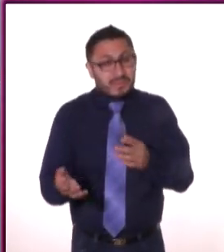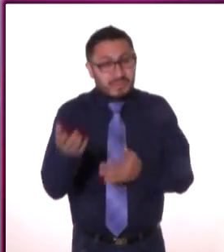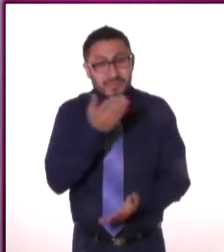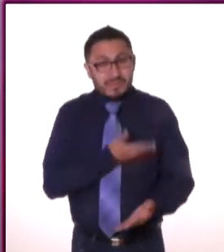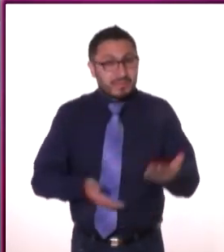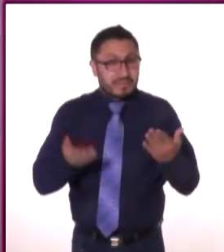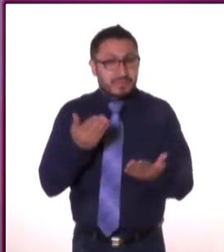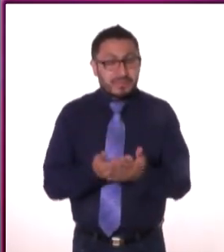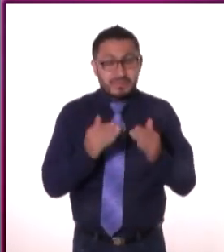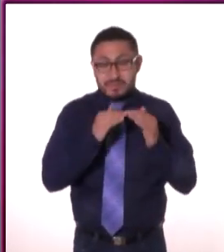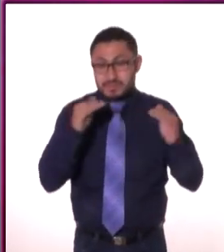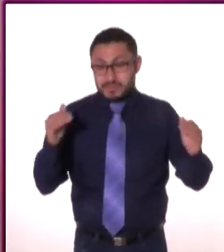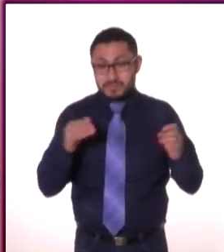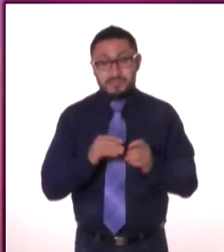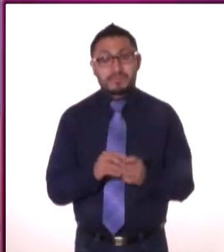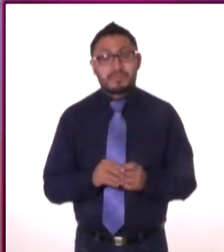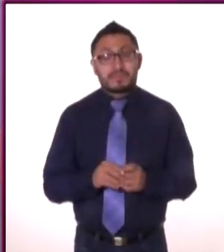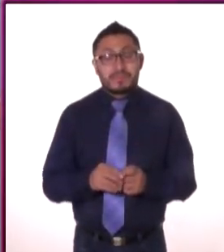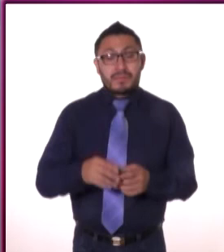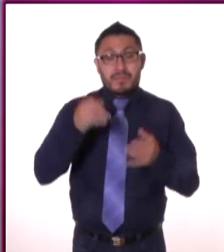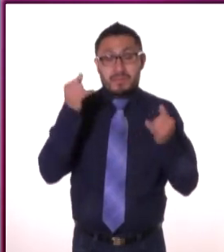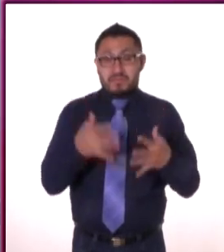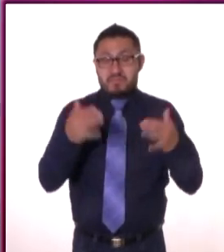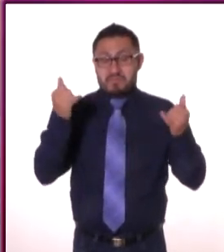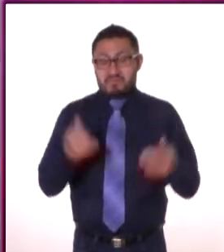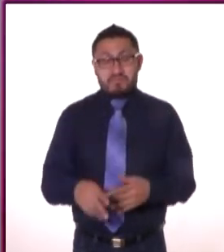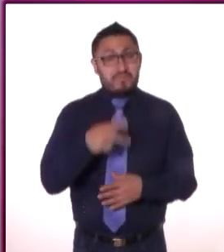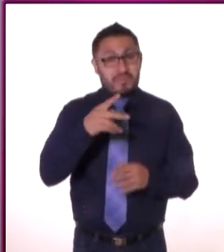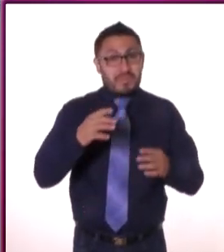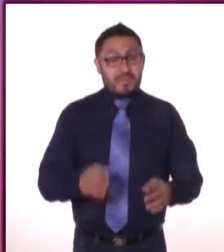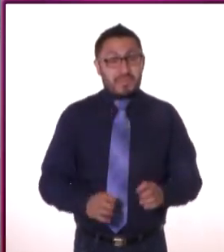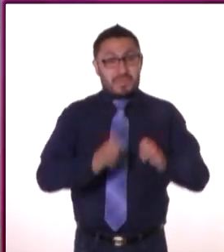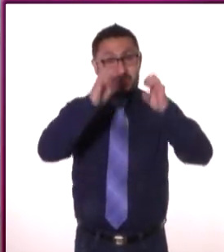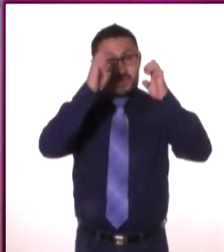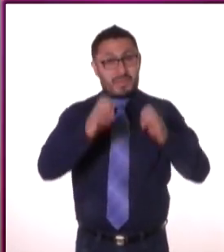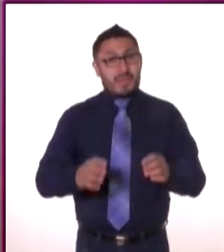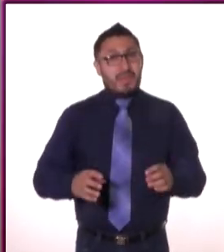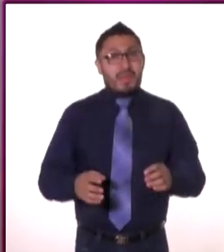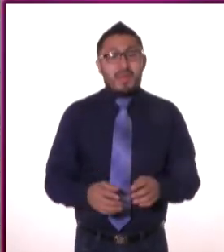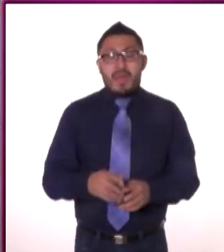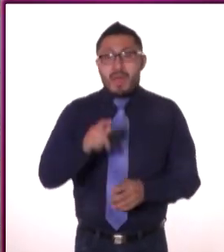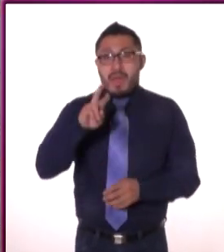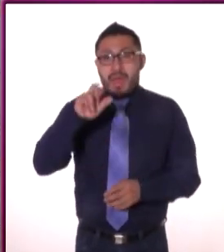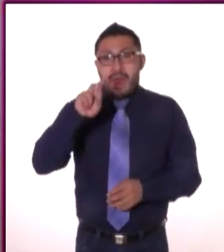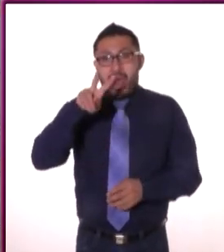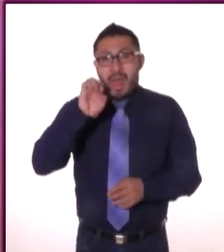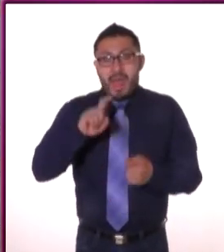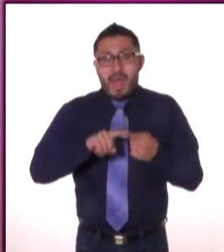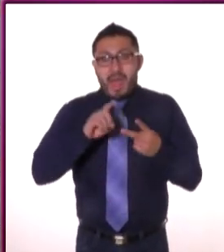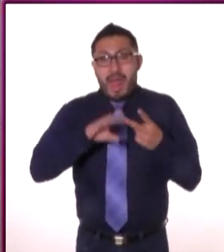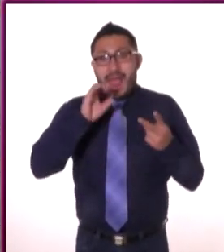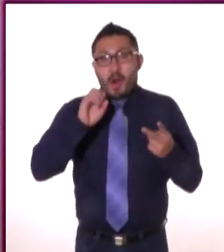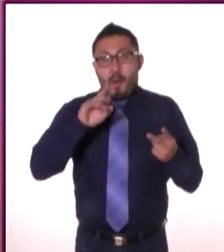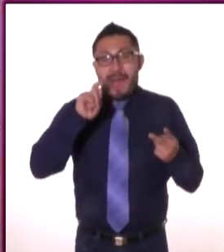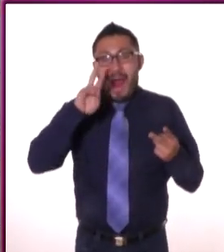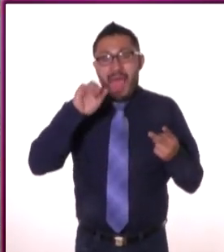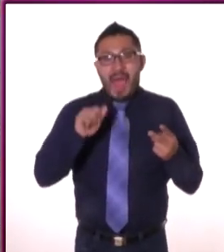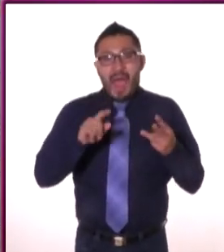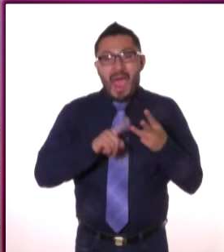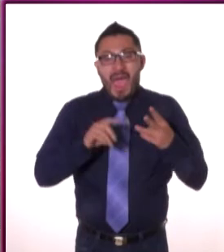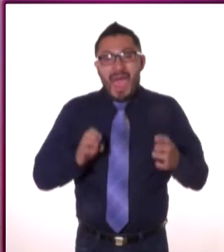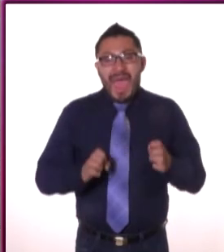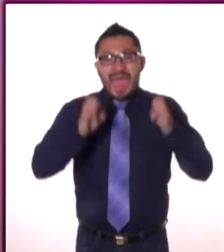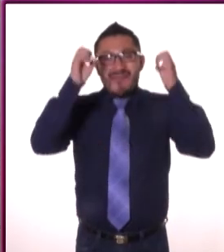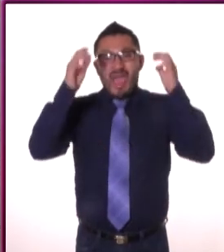que interactúan en el edificio estén en equilibrio. Entonces, el peso propio de la estructura, las traves, las cubiertas, los